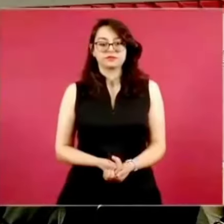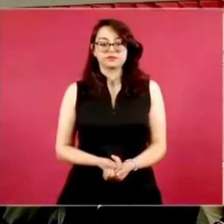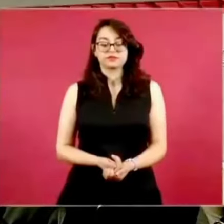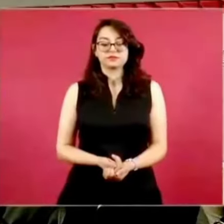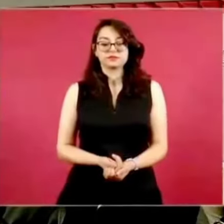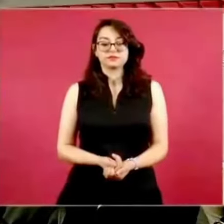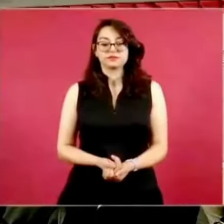gracias